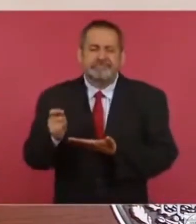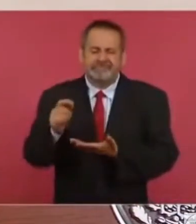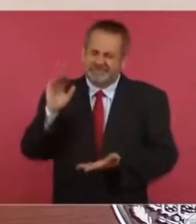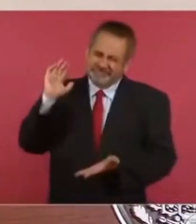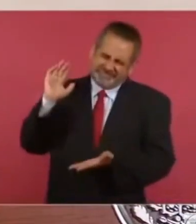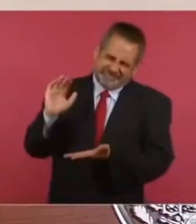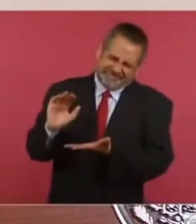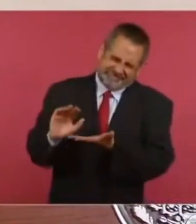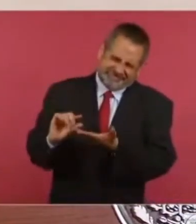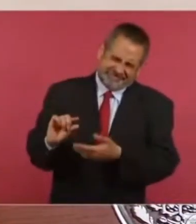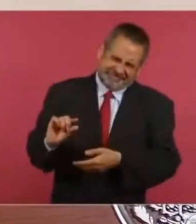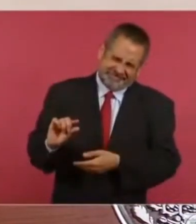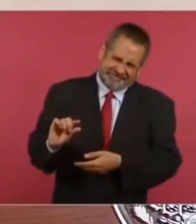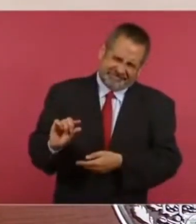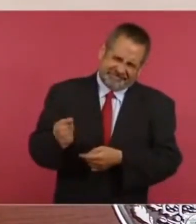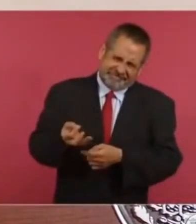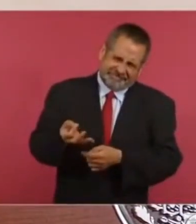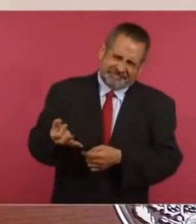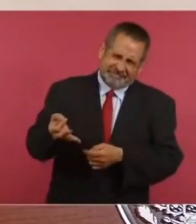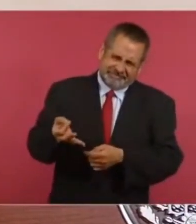a lo mínimo.